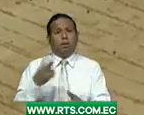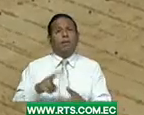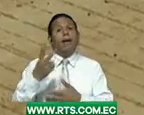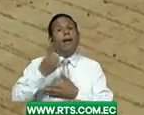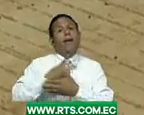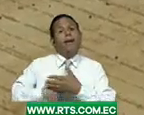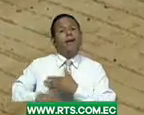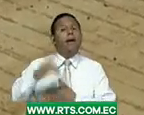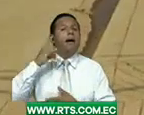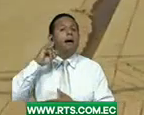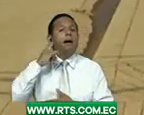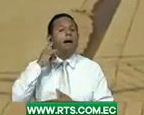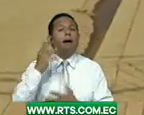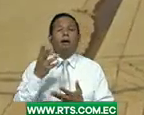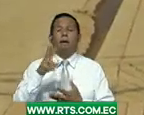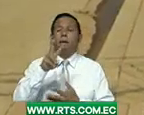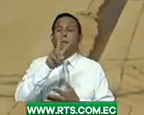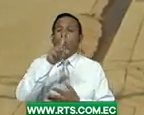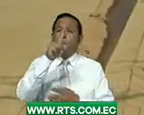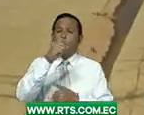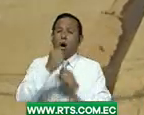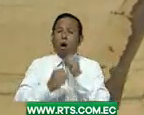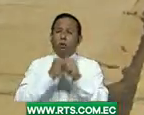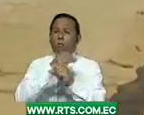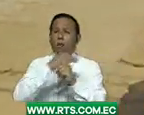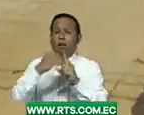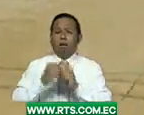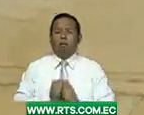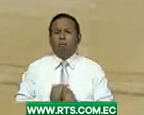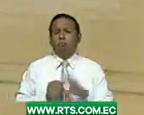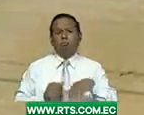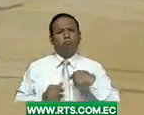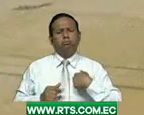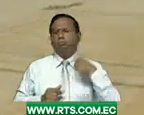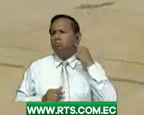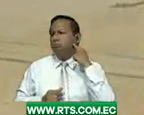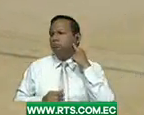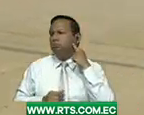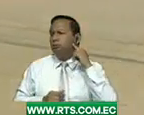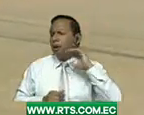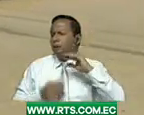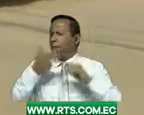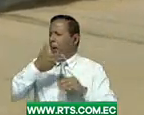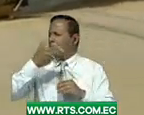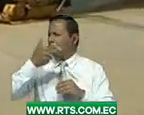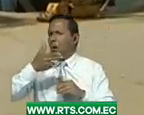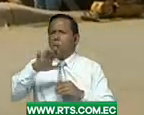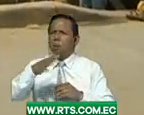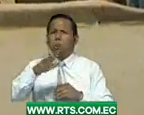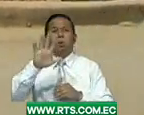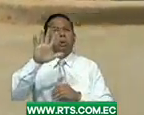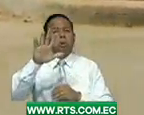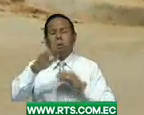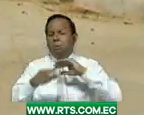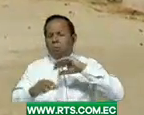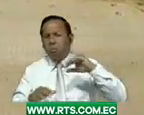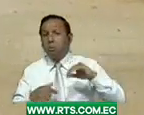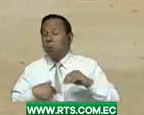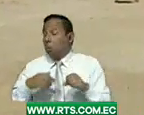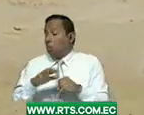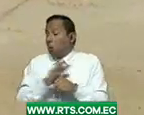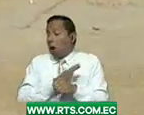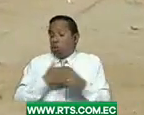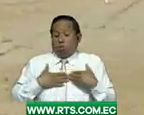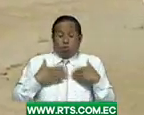estaban con heridas de bala. Disparos que escuché, lo único, como 5 disparos. De ahí, como así pasó ocupado, yo no